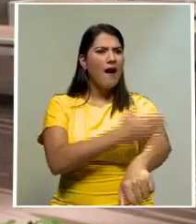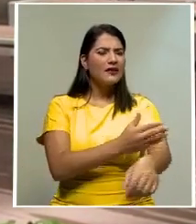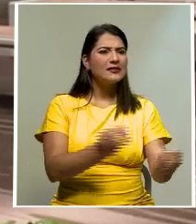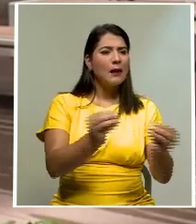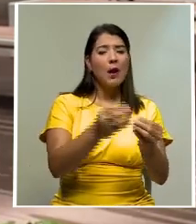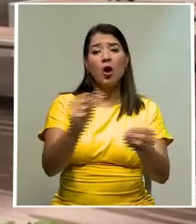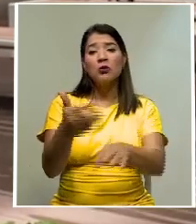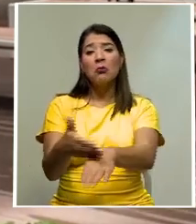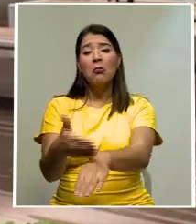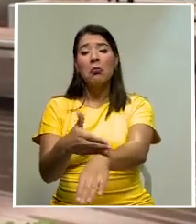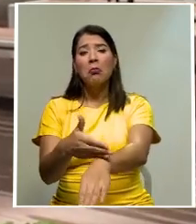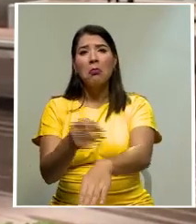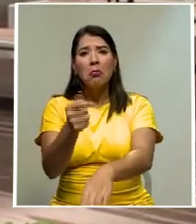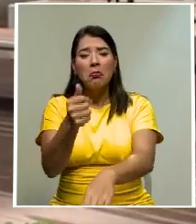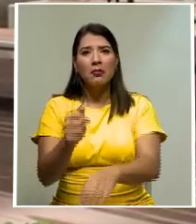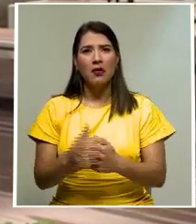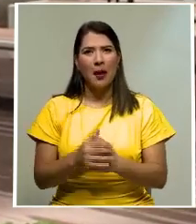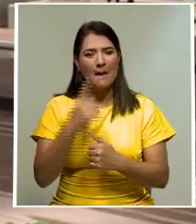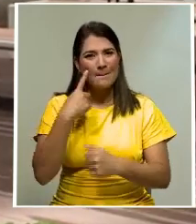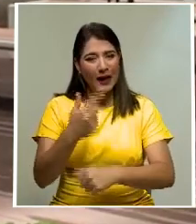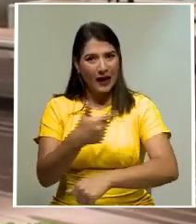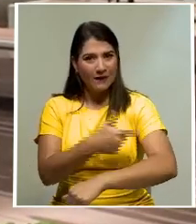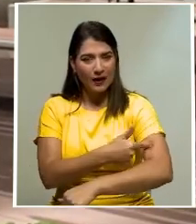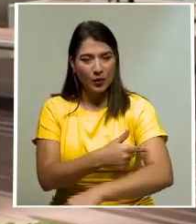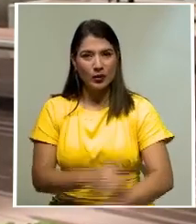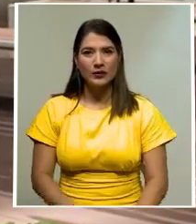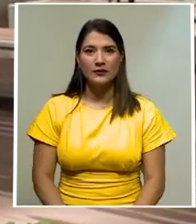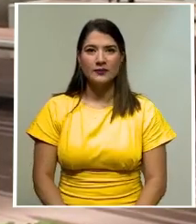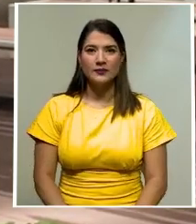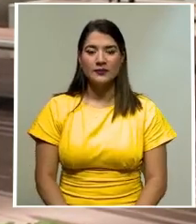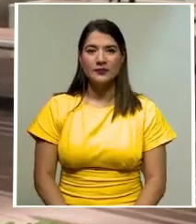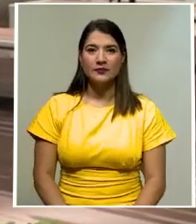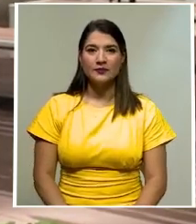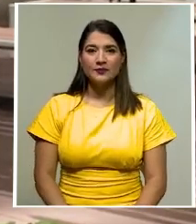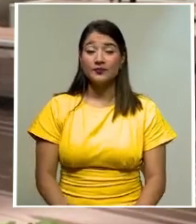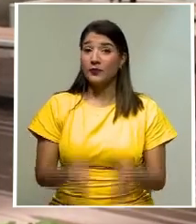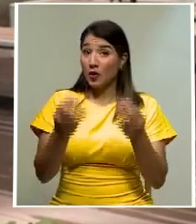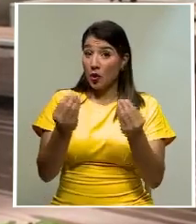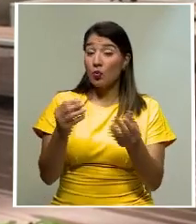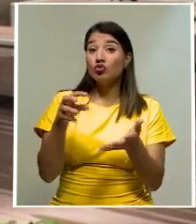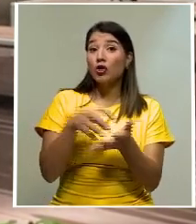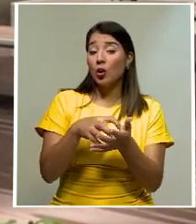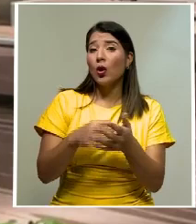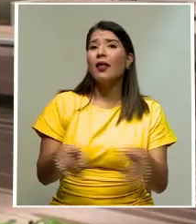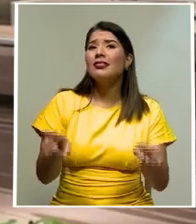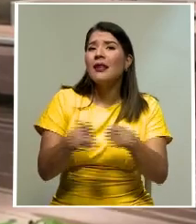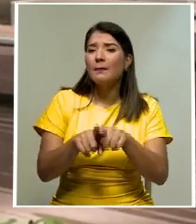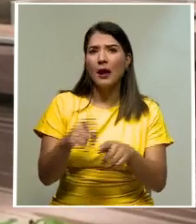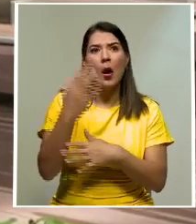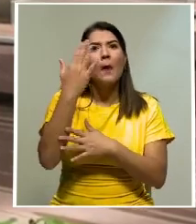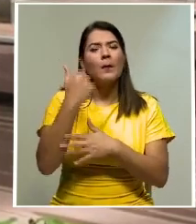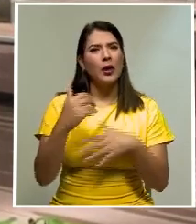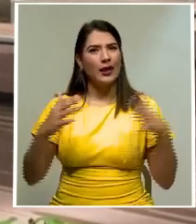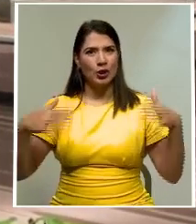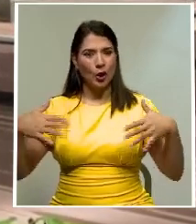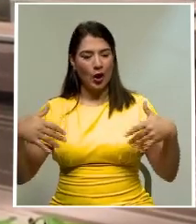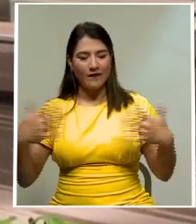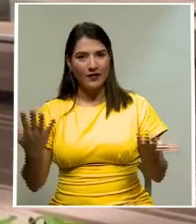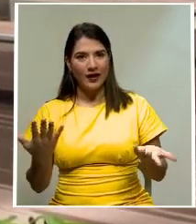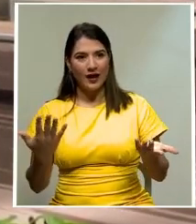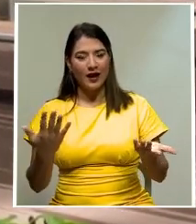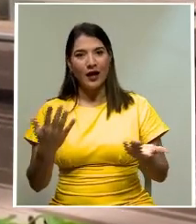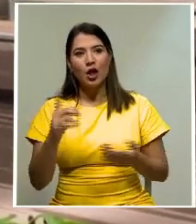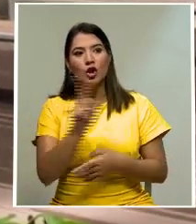que otras en la atención a los distintos grupos de vacunación. Dudas también de por qué no se ha buscado la